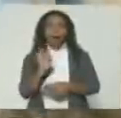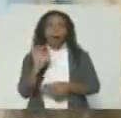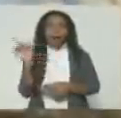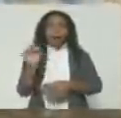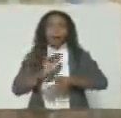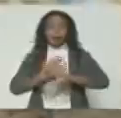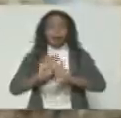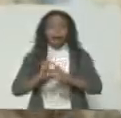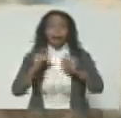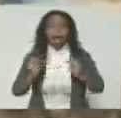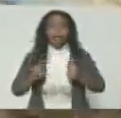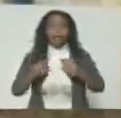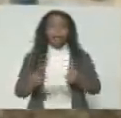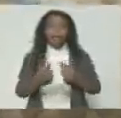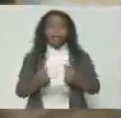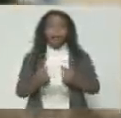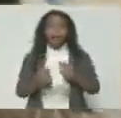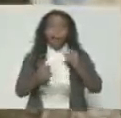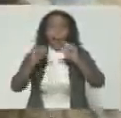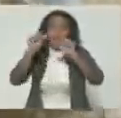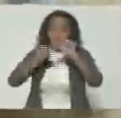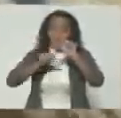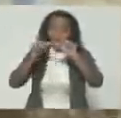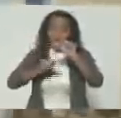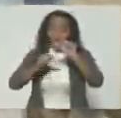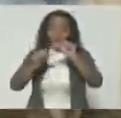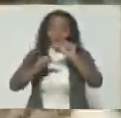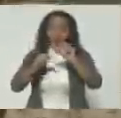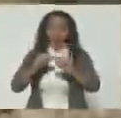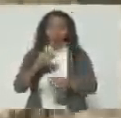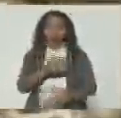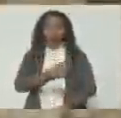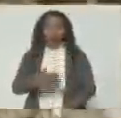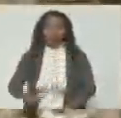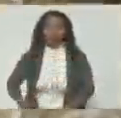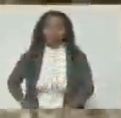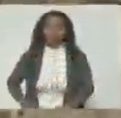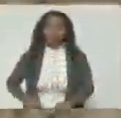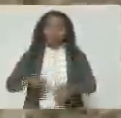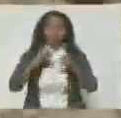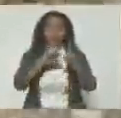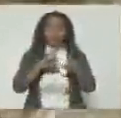activa e inspeccionada por la presidenta avícola del ALBA,